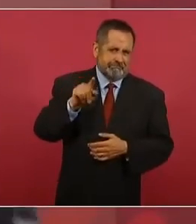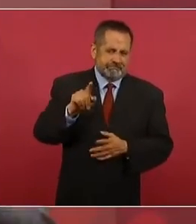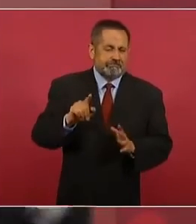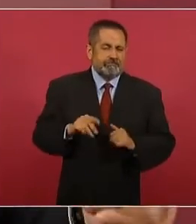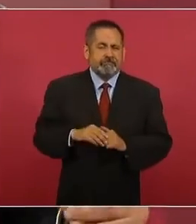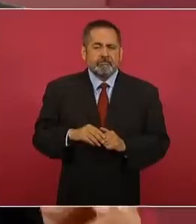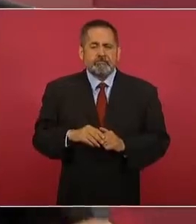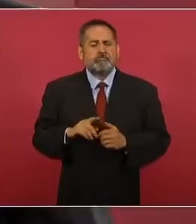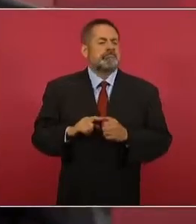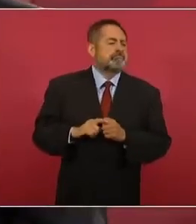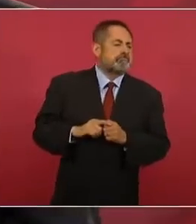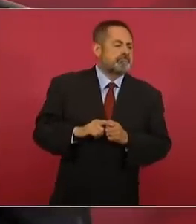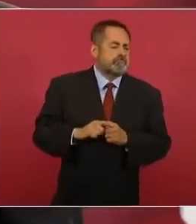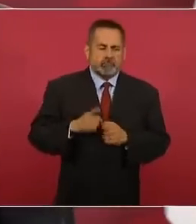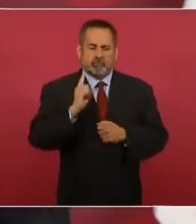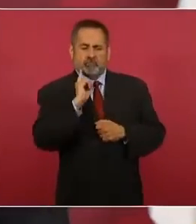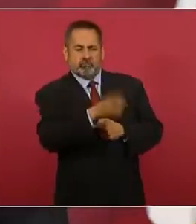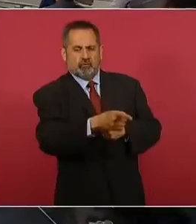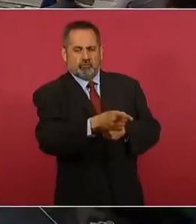no era el dedazo,